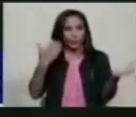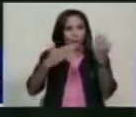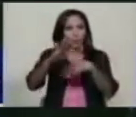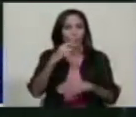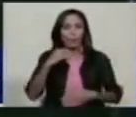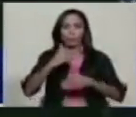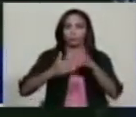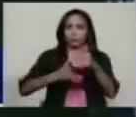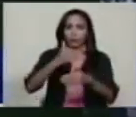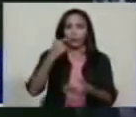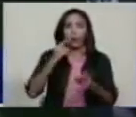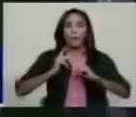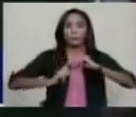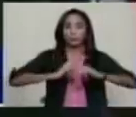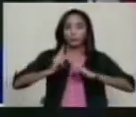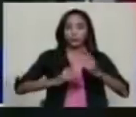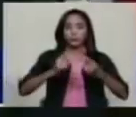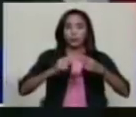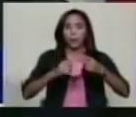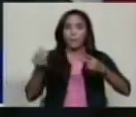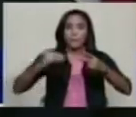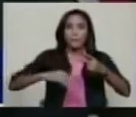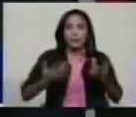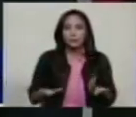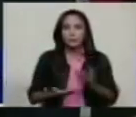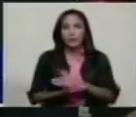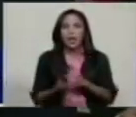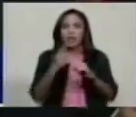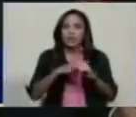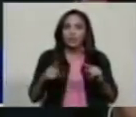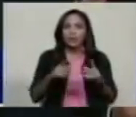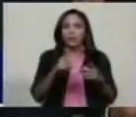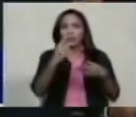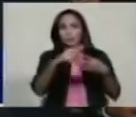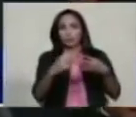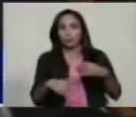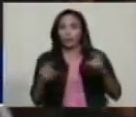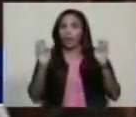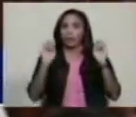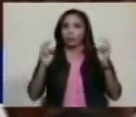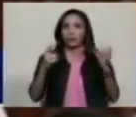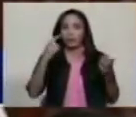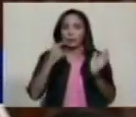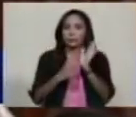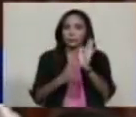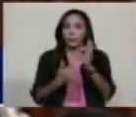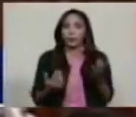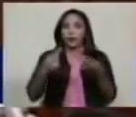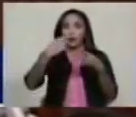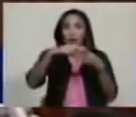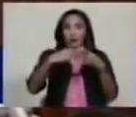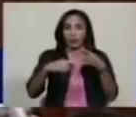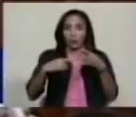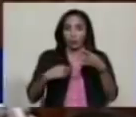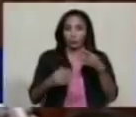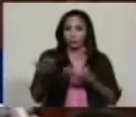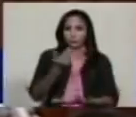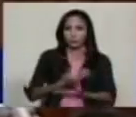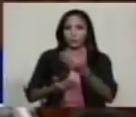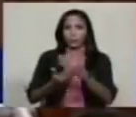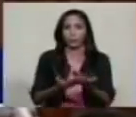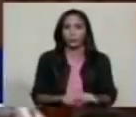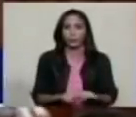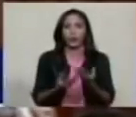no solamente la producción a nivel nacional, sino también vamos a generar una serie de recursos que lo haremos